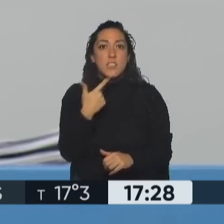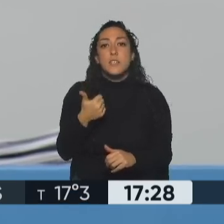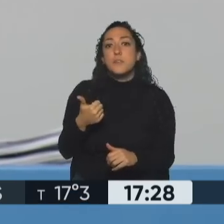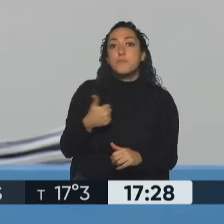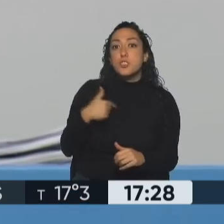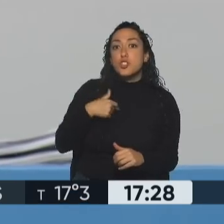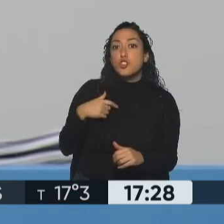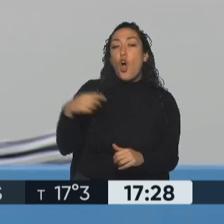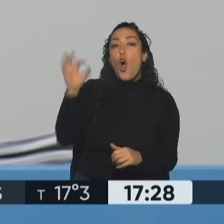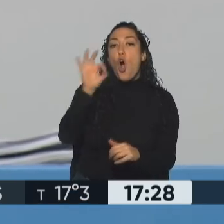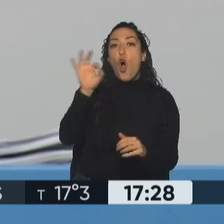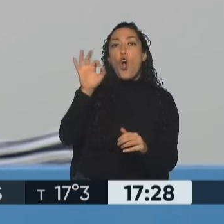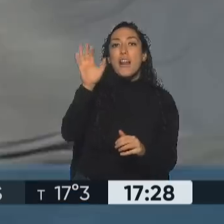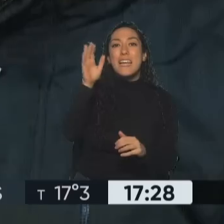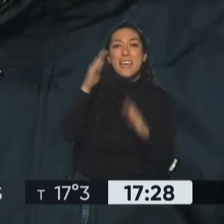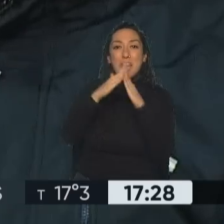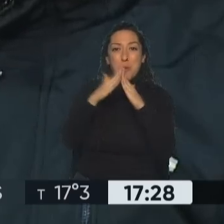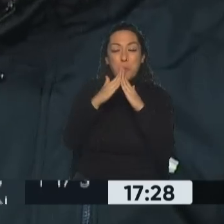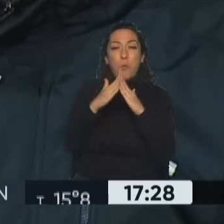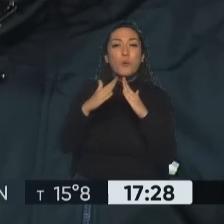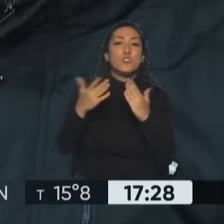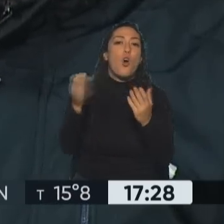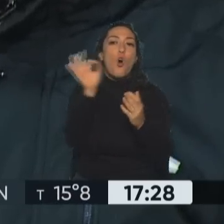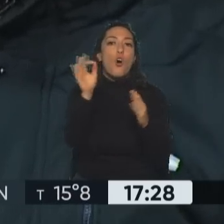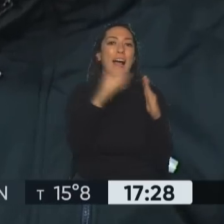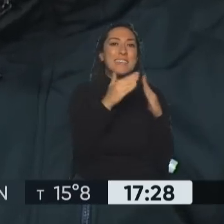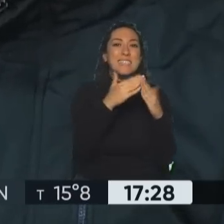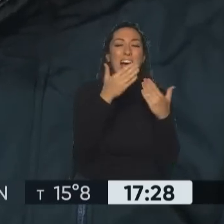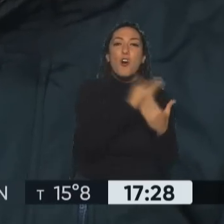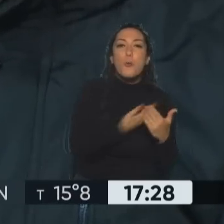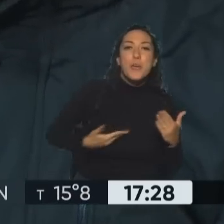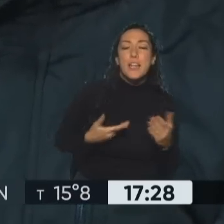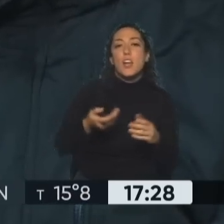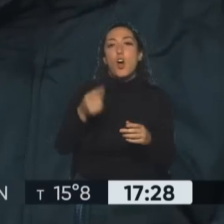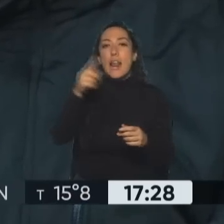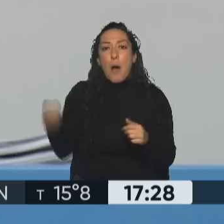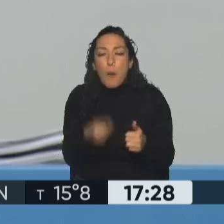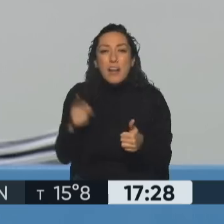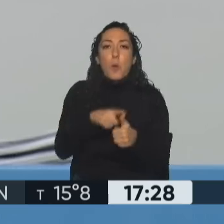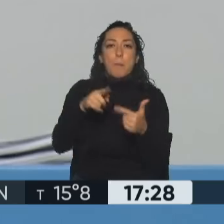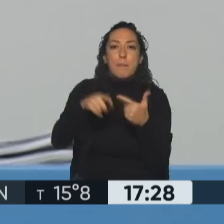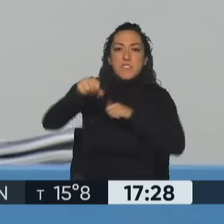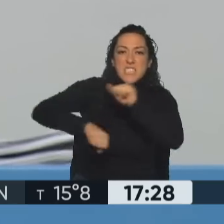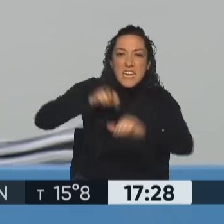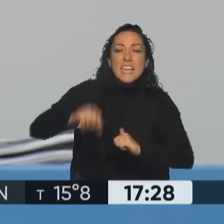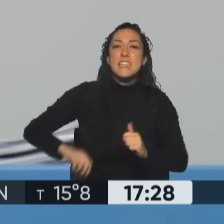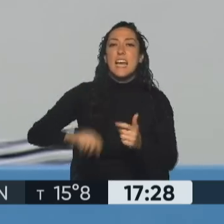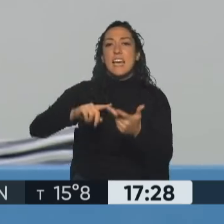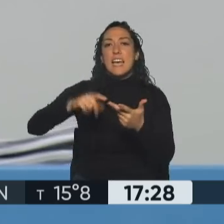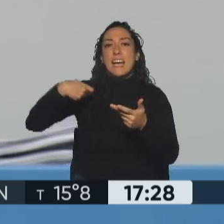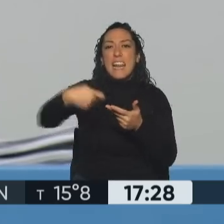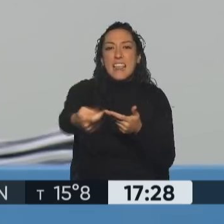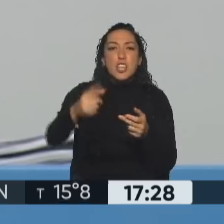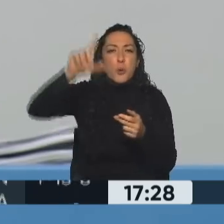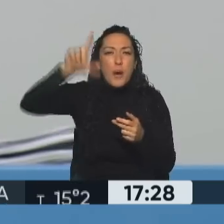vendiendo en Olivos o en la Casa de Gobierno, aparecía vendiendo bicicletas, lavarropa, crédito barato, parecía una mercachifle. Y